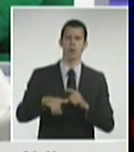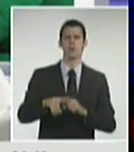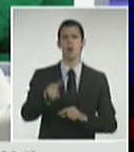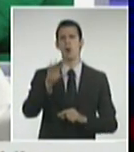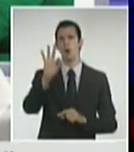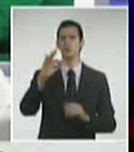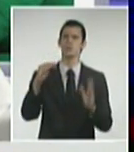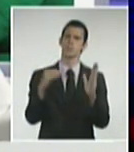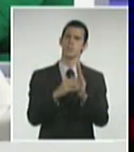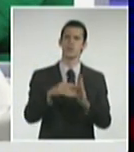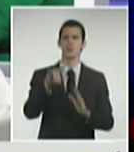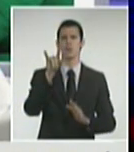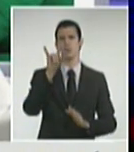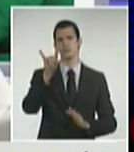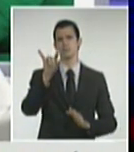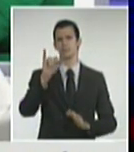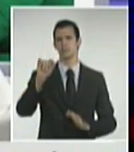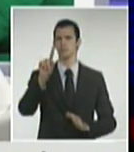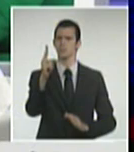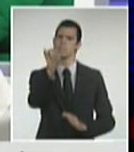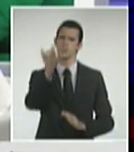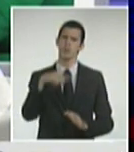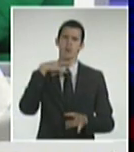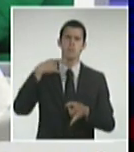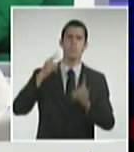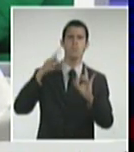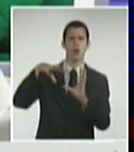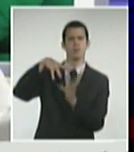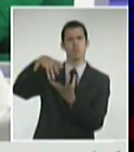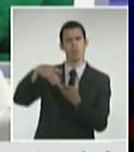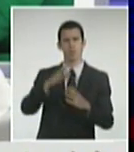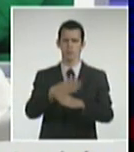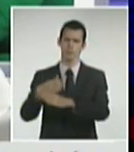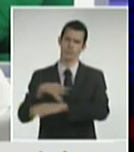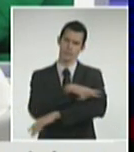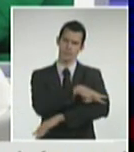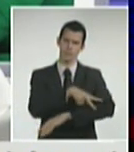8.961 personas fallecieron en el mundo con la COVID-19.